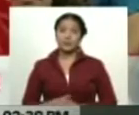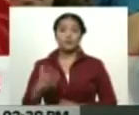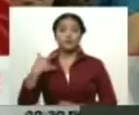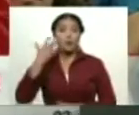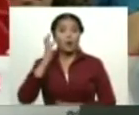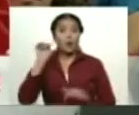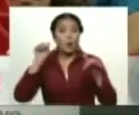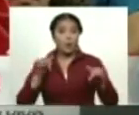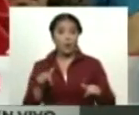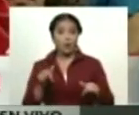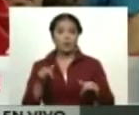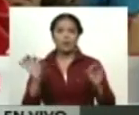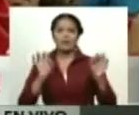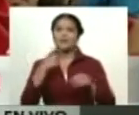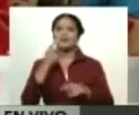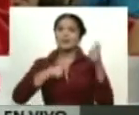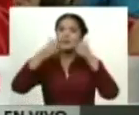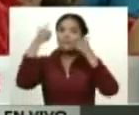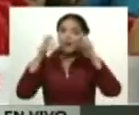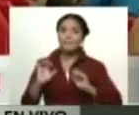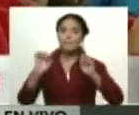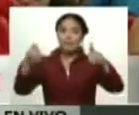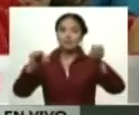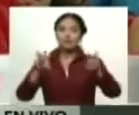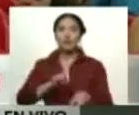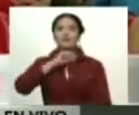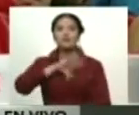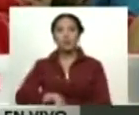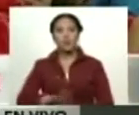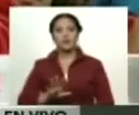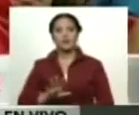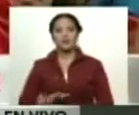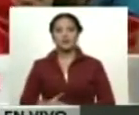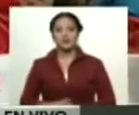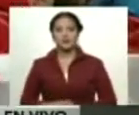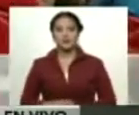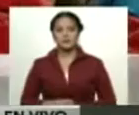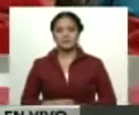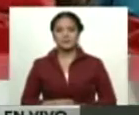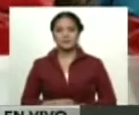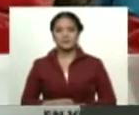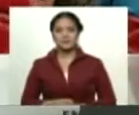hoy por hoy, podrá negar que Hugo Chávez inició una nueva historia en el país, una nueva época,